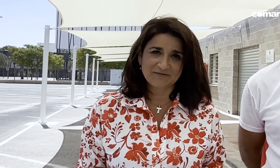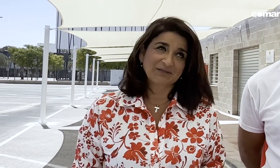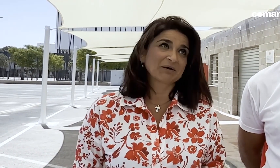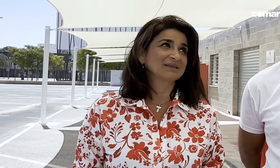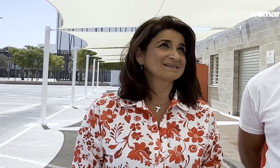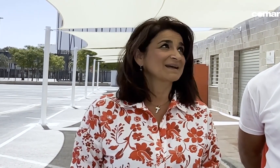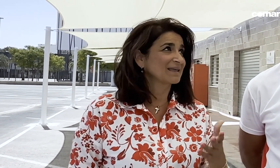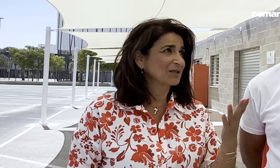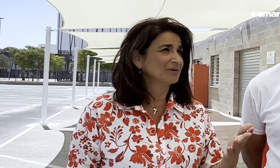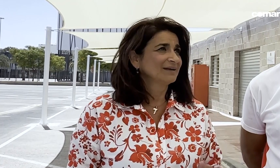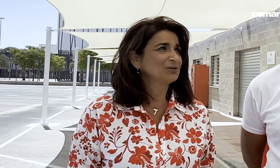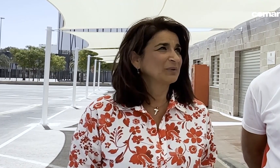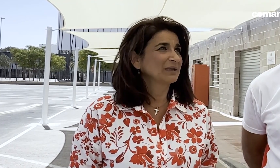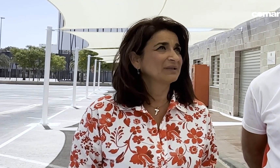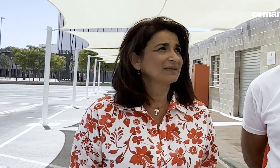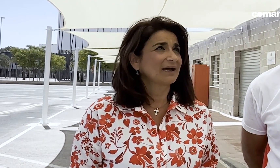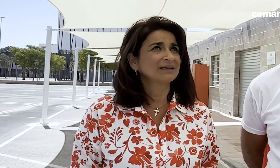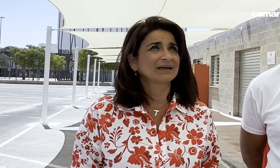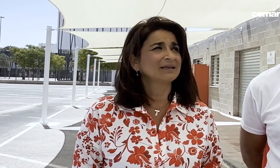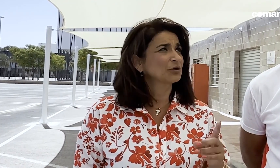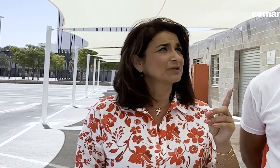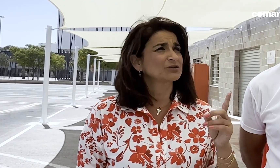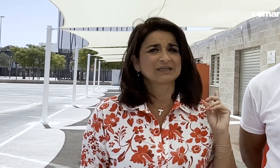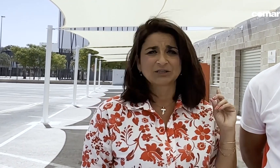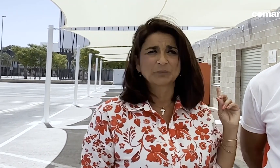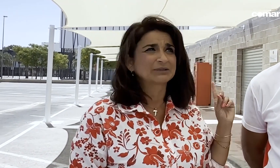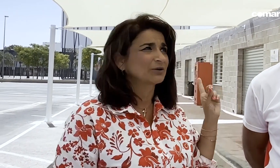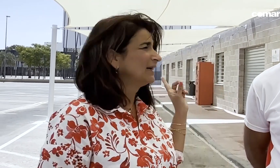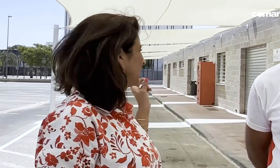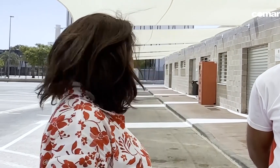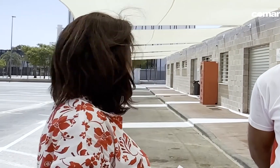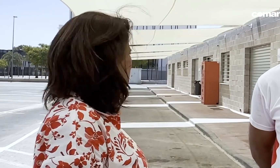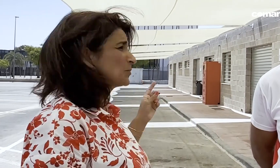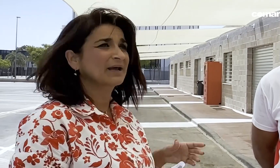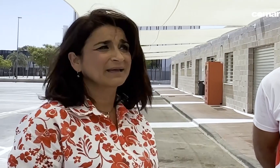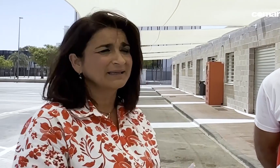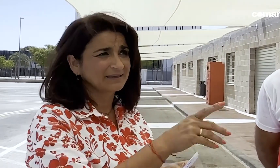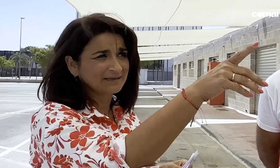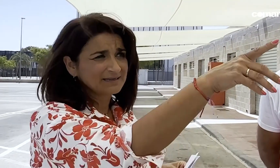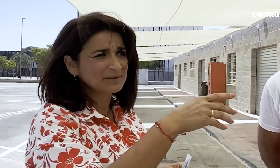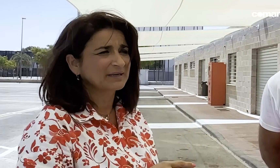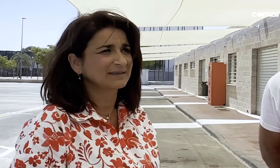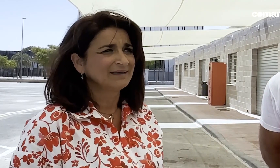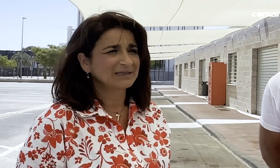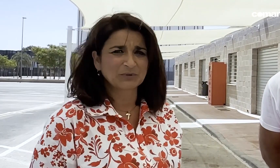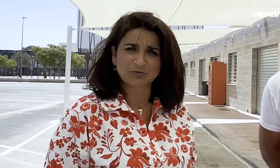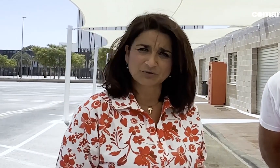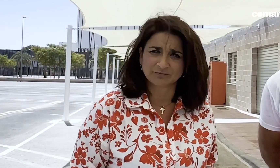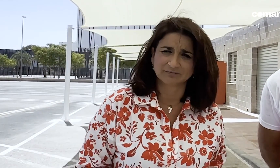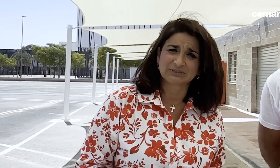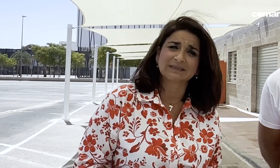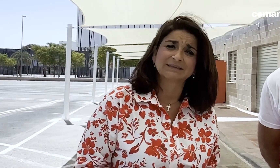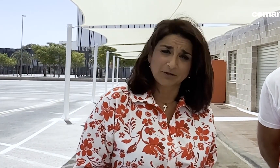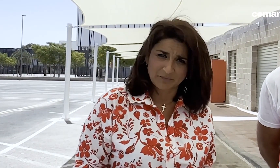mercaderes y efectivamente se han quedado estupendamente hay aquí 272 m hasta allí de sombraje y allí en esa parte también